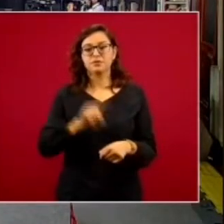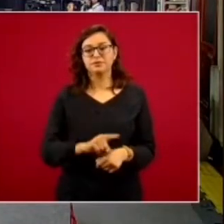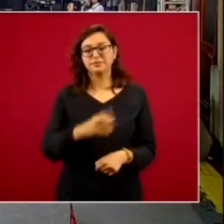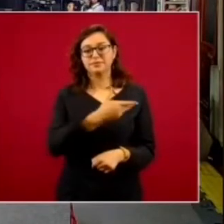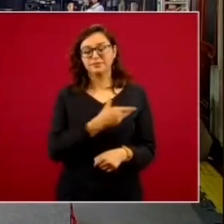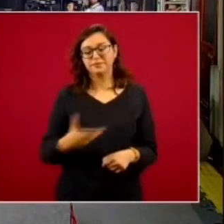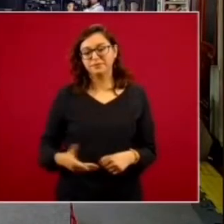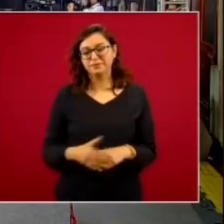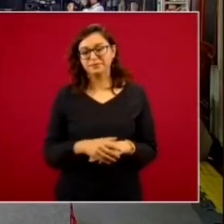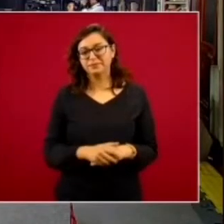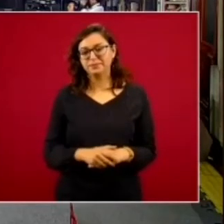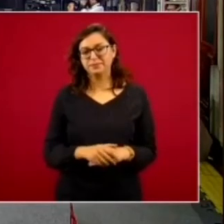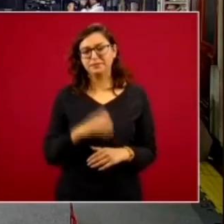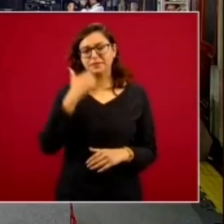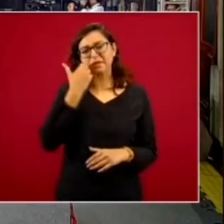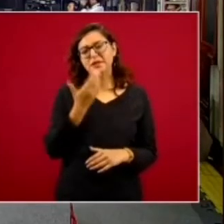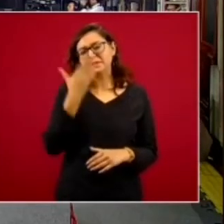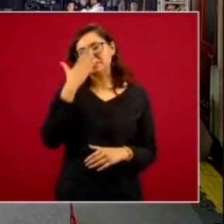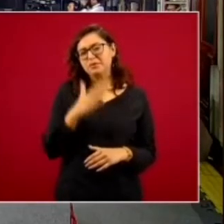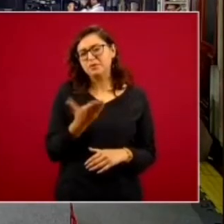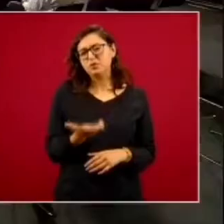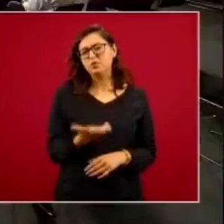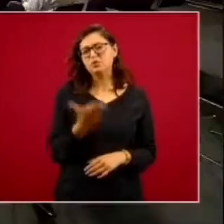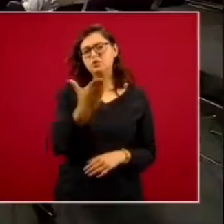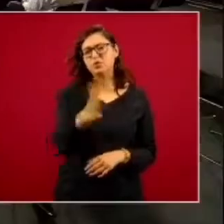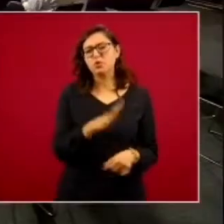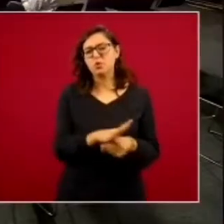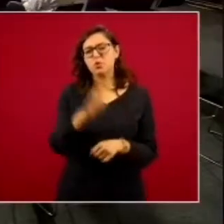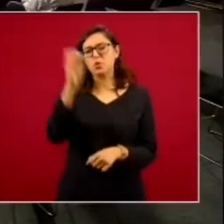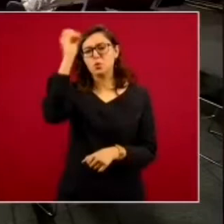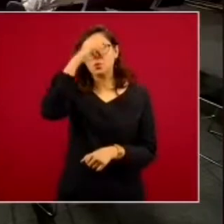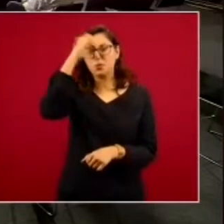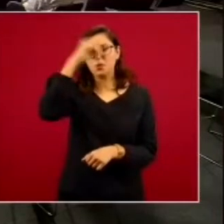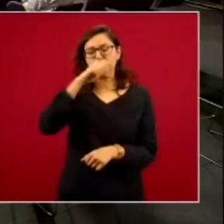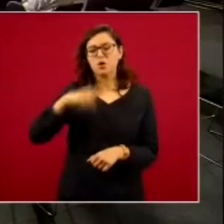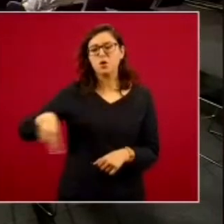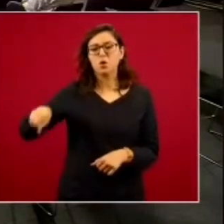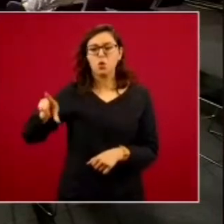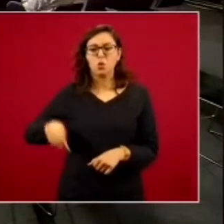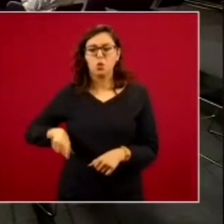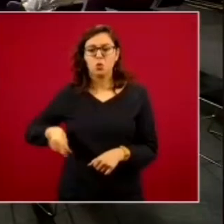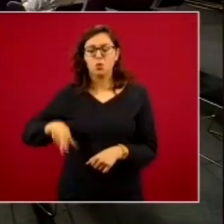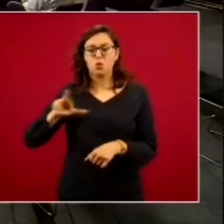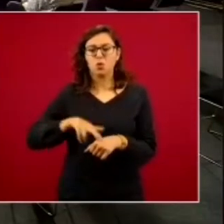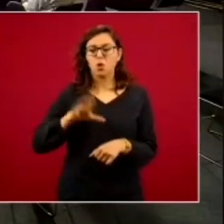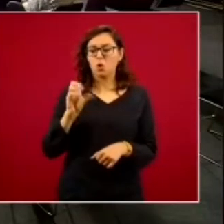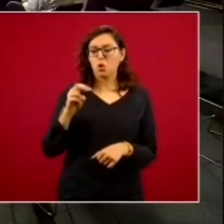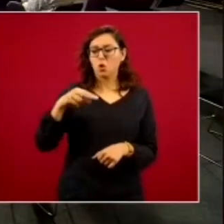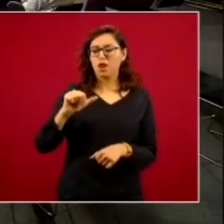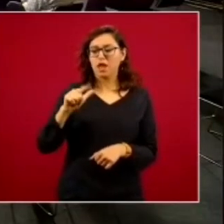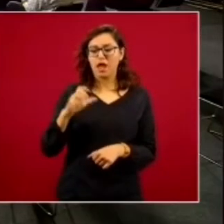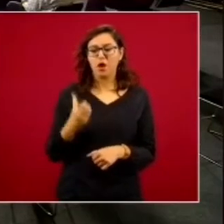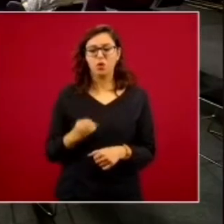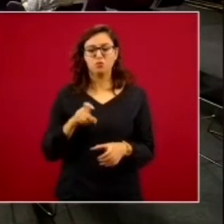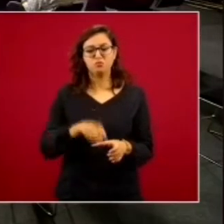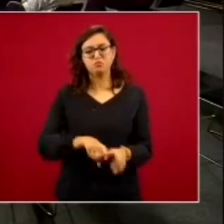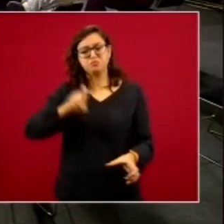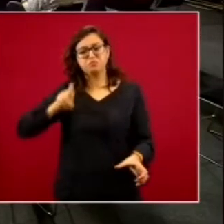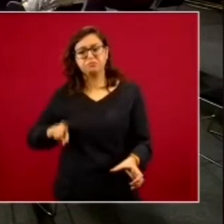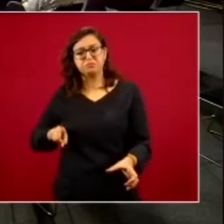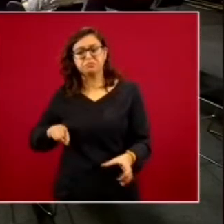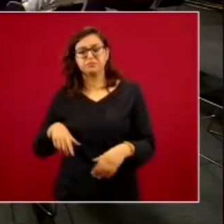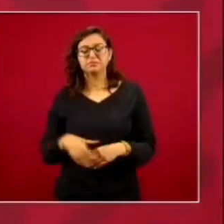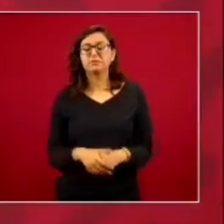Obrador. Nada más rapidísimo, conocer su postura sobre la salida de los gobernadores de la CONAGO. Pues están